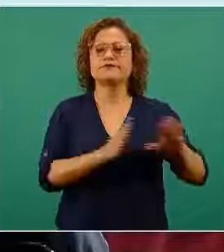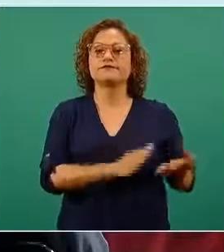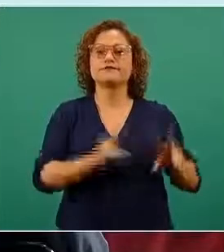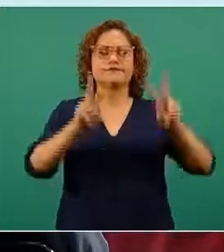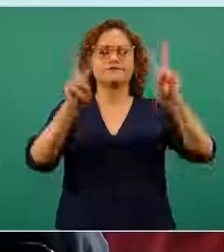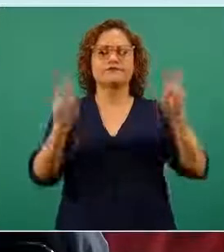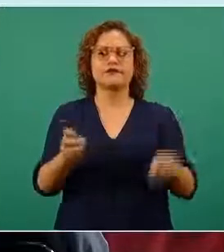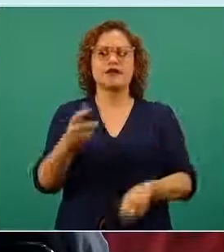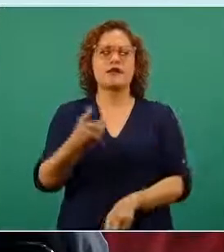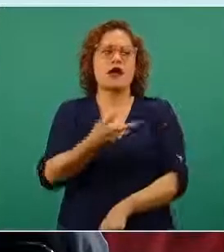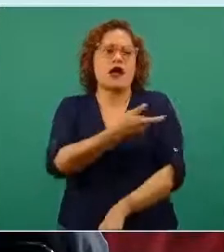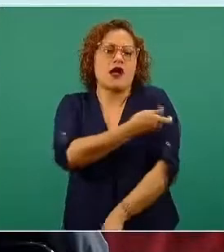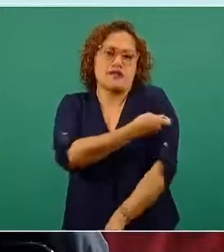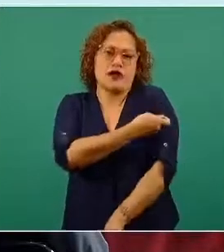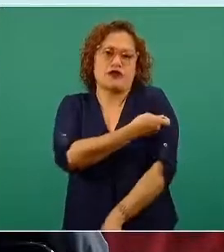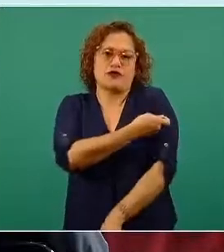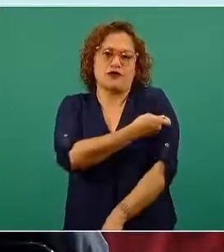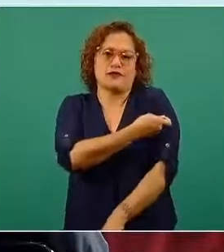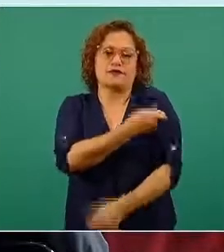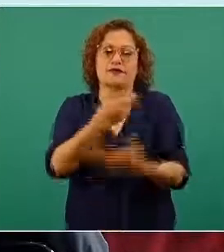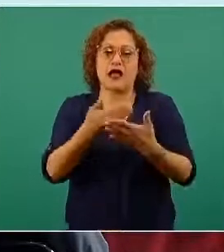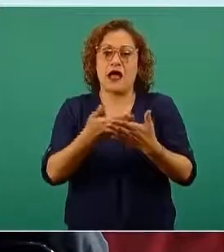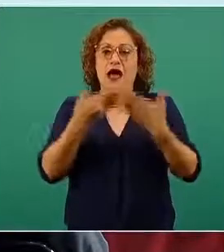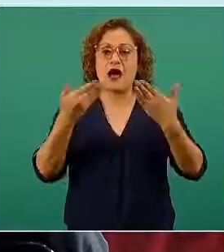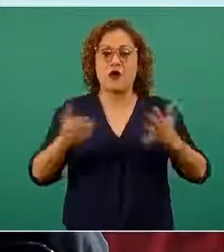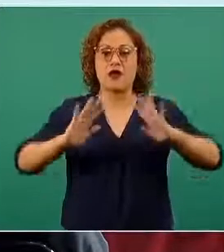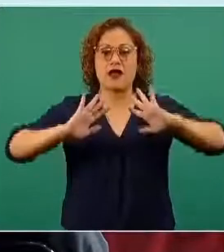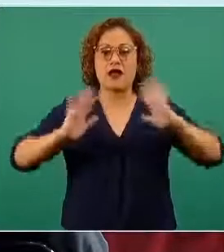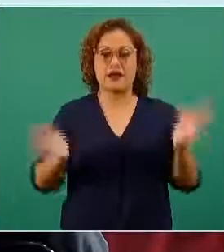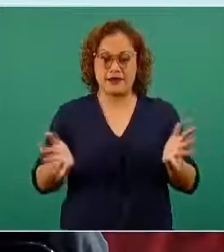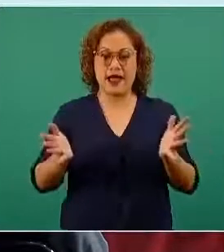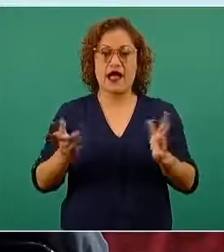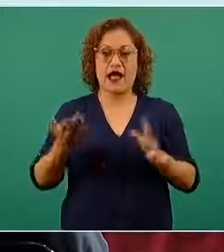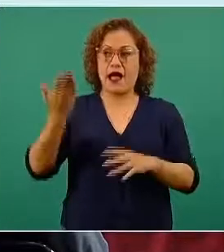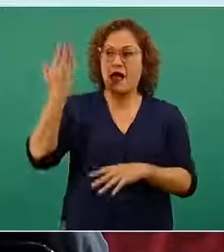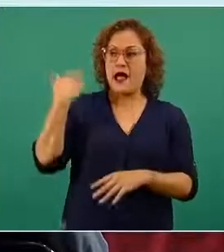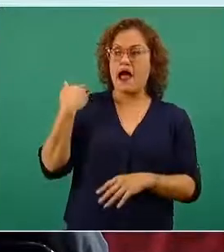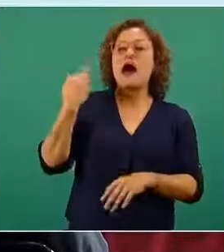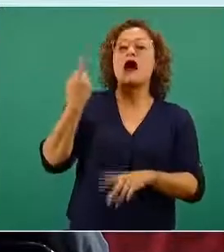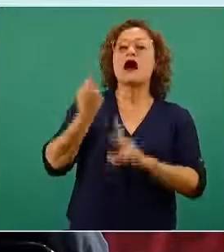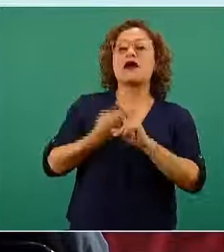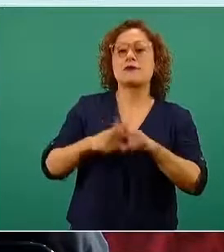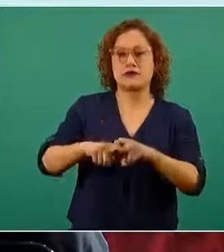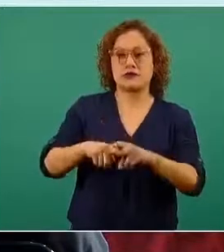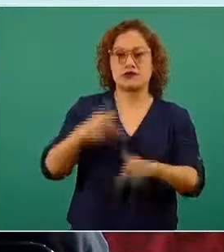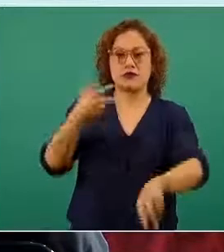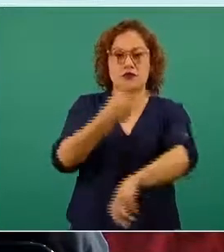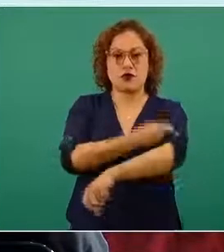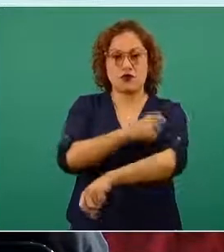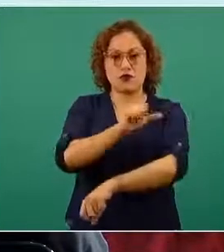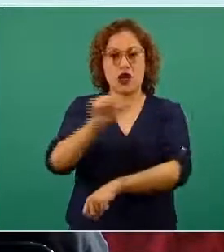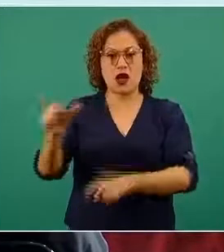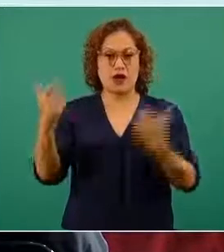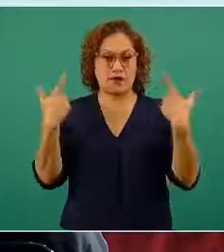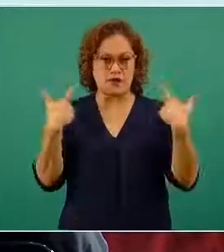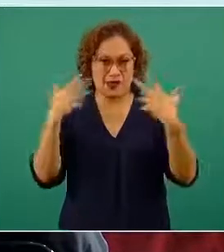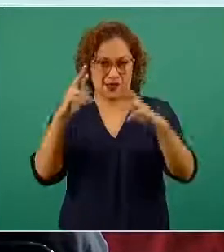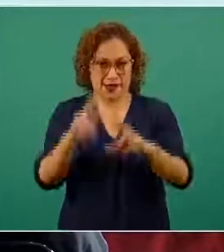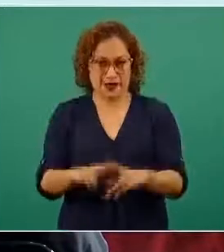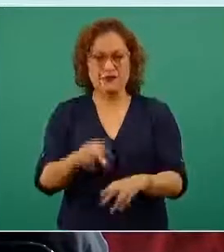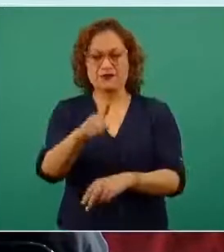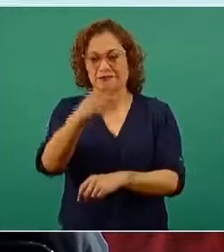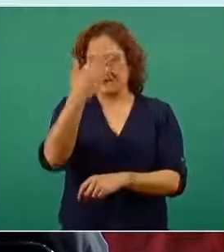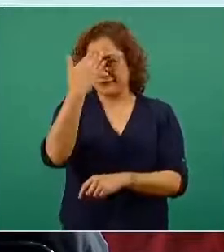día de vacunación en el personal educativo. Recordar que el objetivo fundamental o general